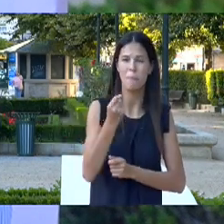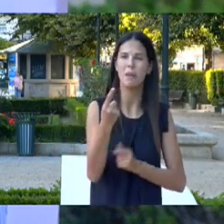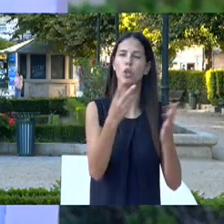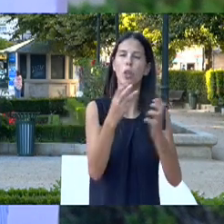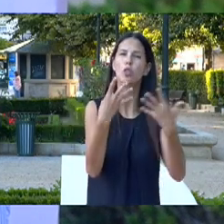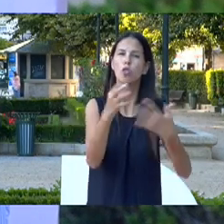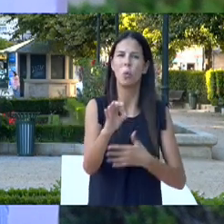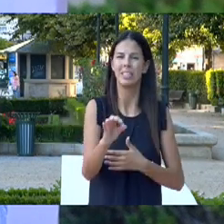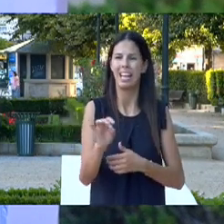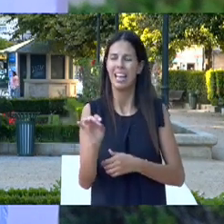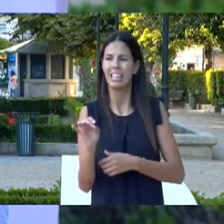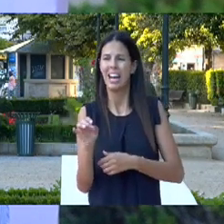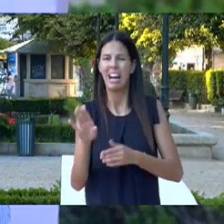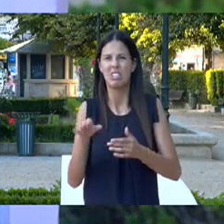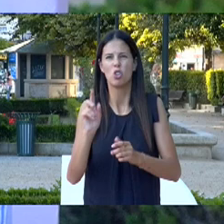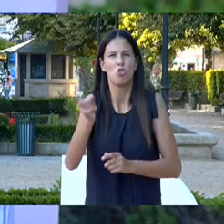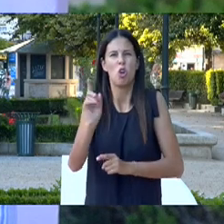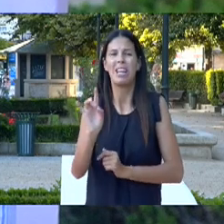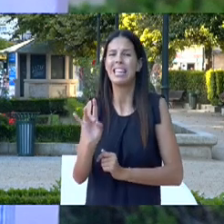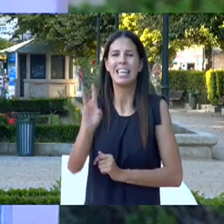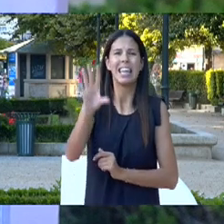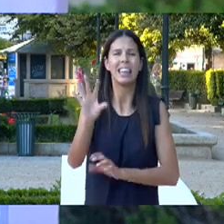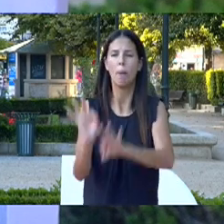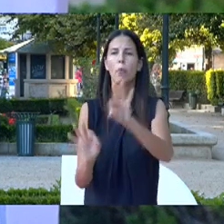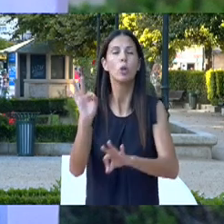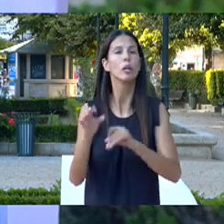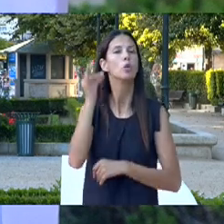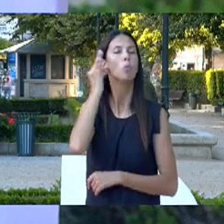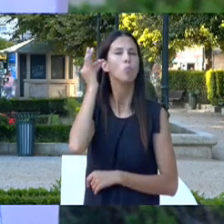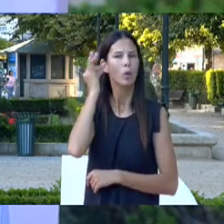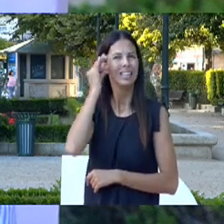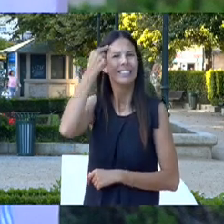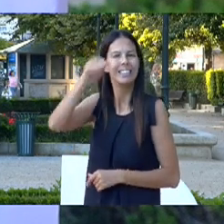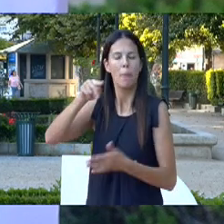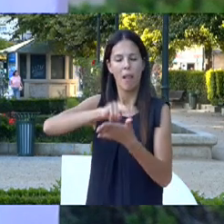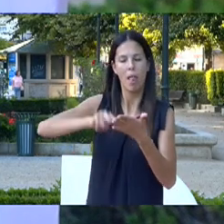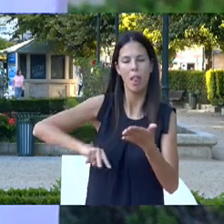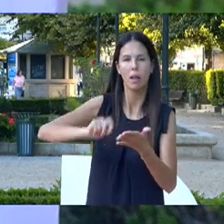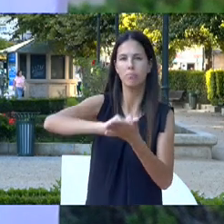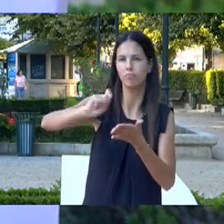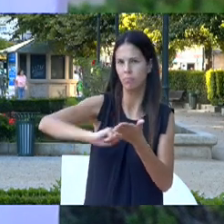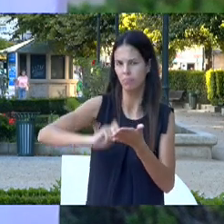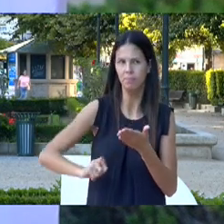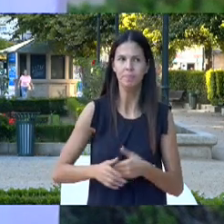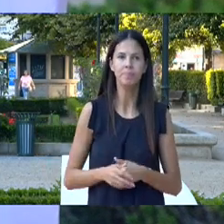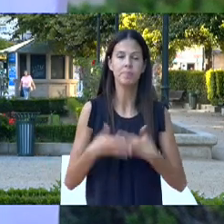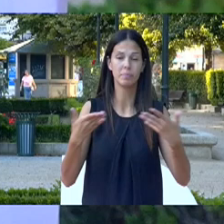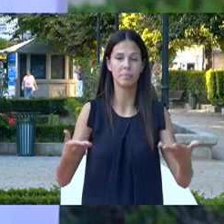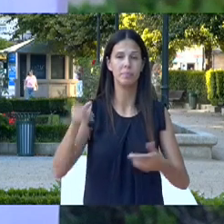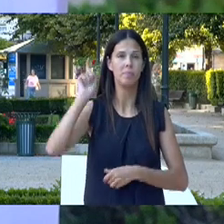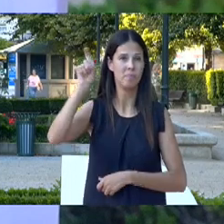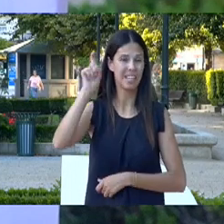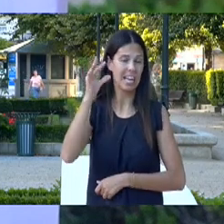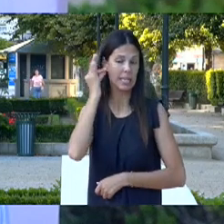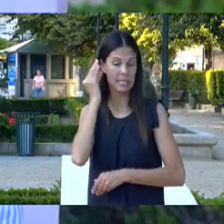1890 non chegaba o 15% o número de mulleres que sabía ler e escribir. Pois Ernestina